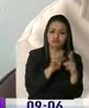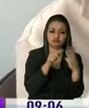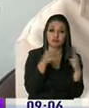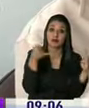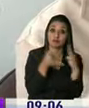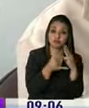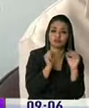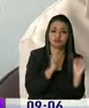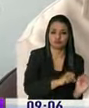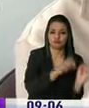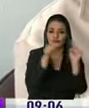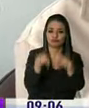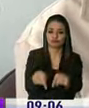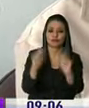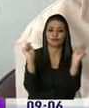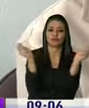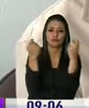sexual,